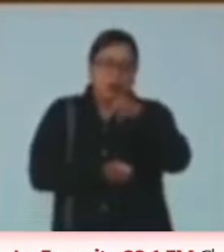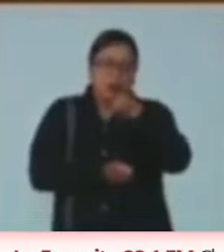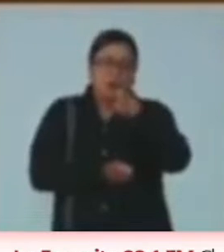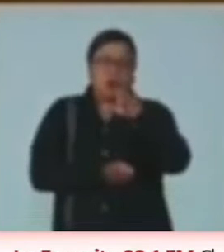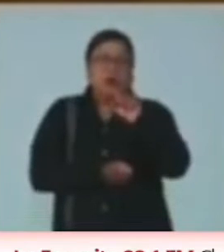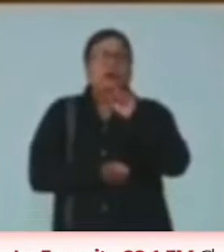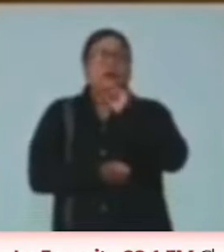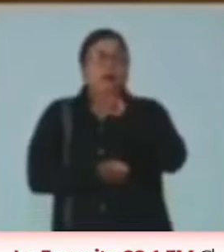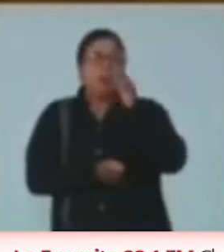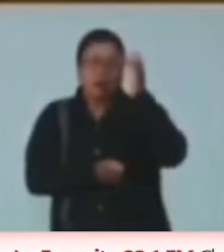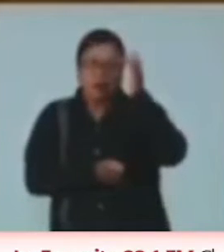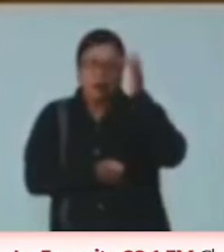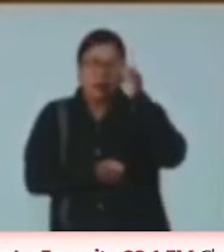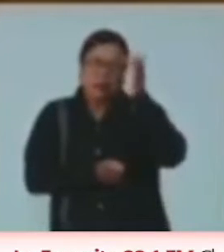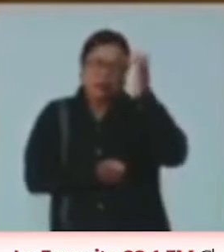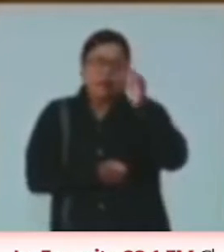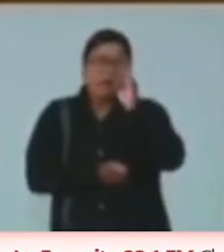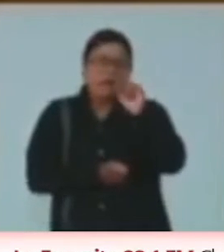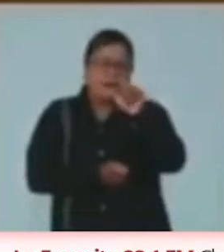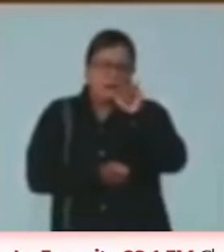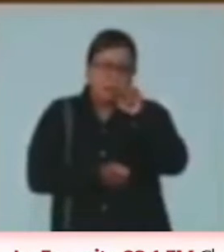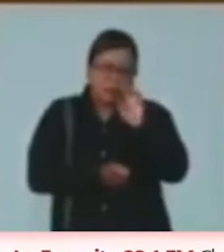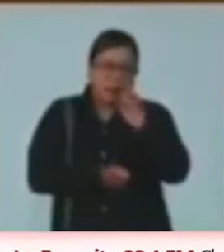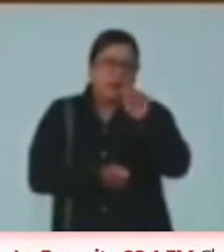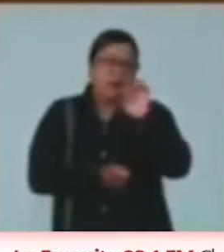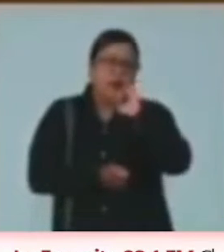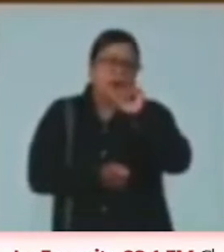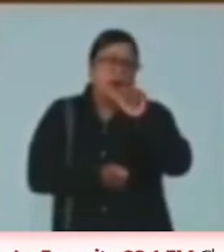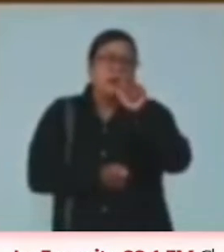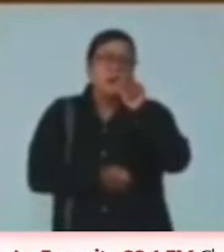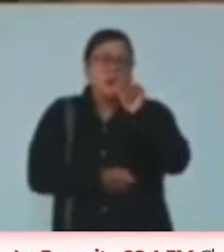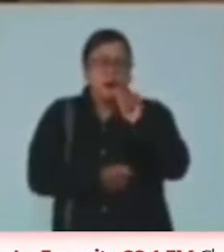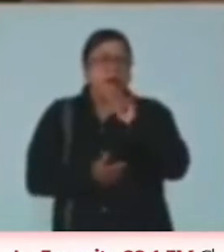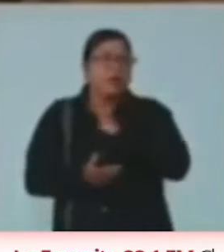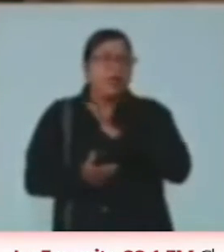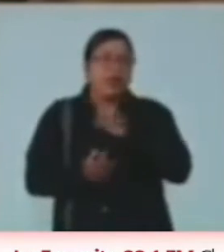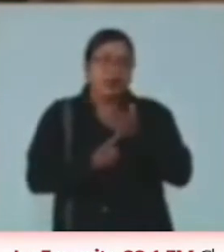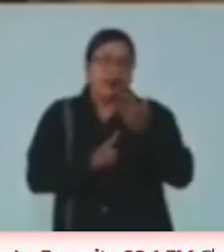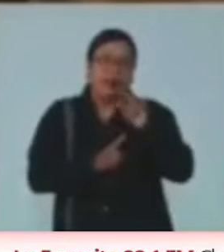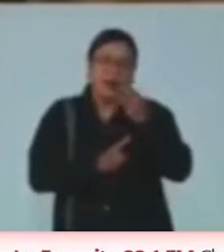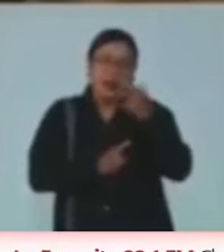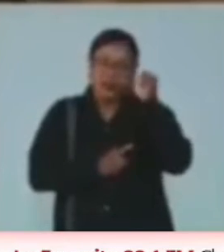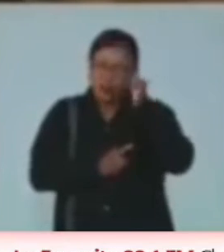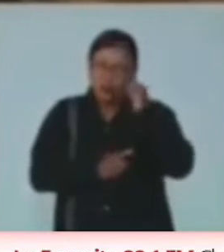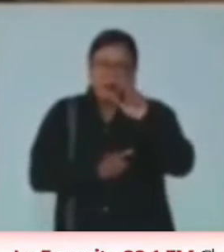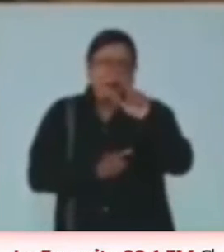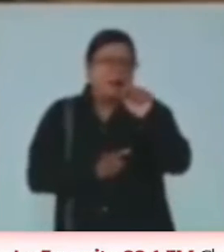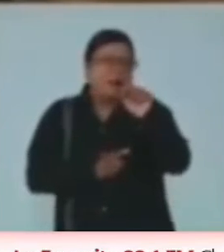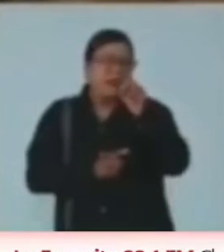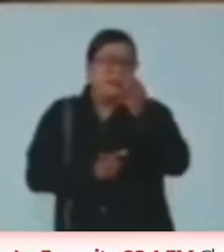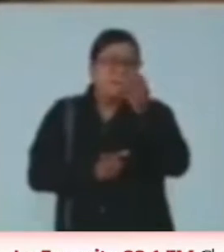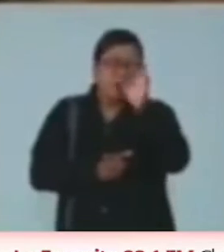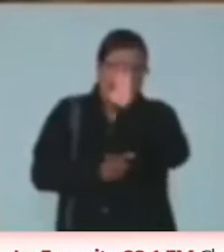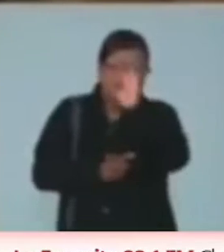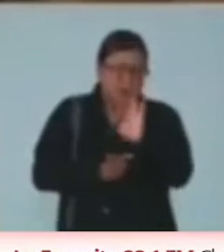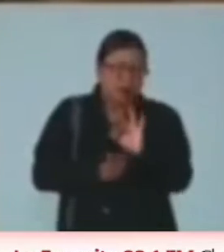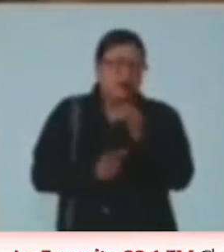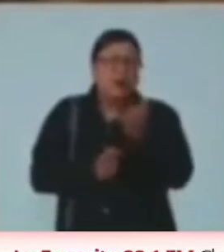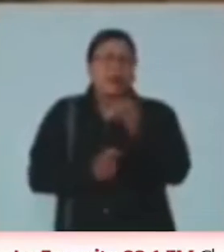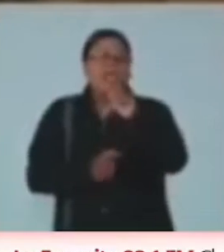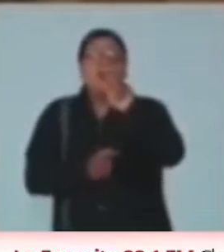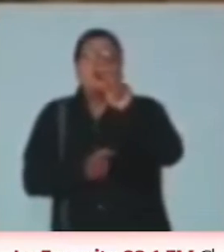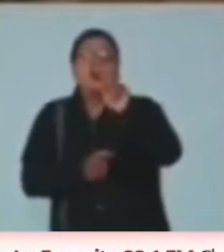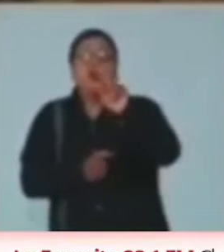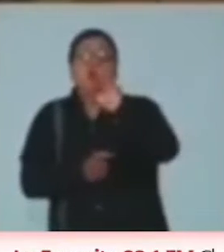Tejalapa. El 28 de abril quedó en 95% de control y